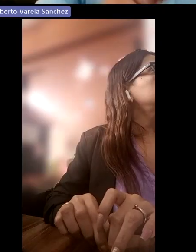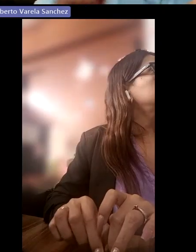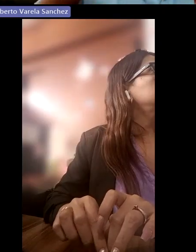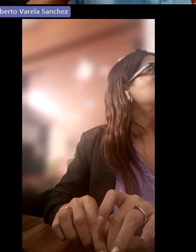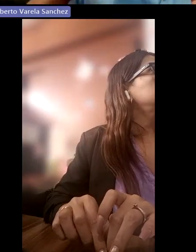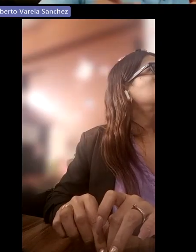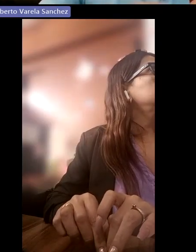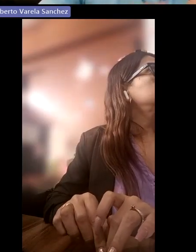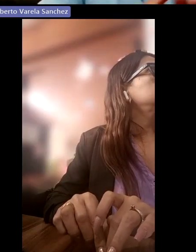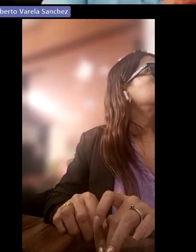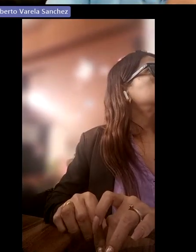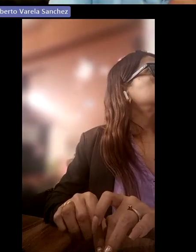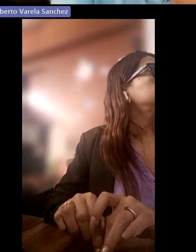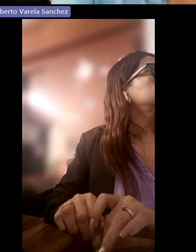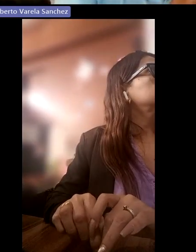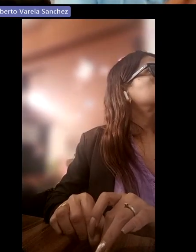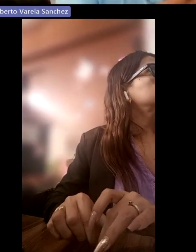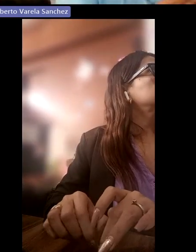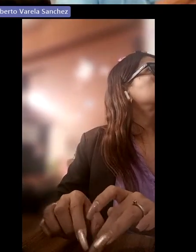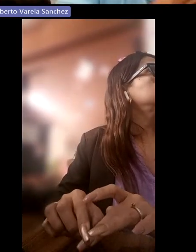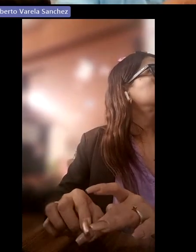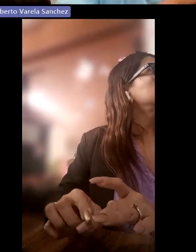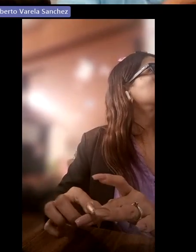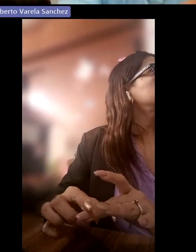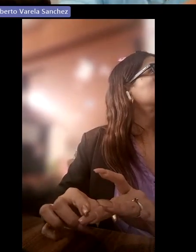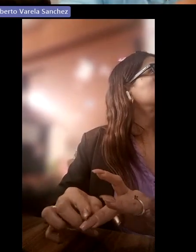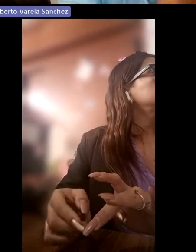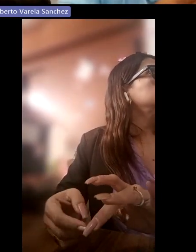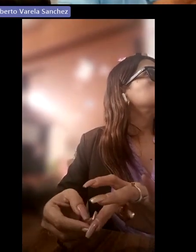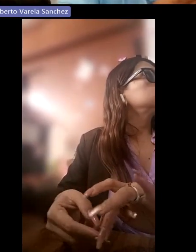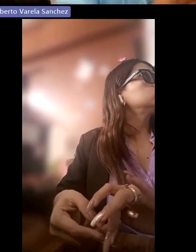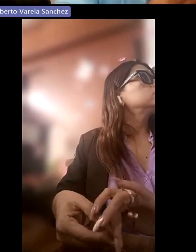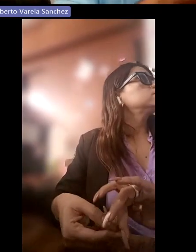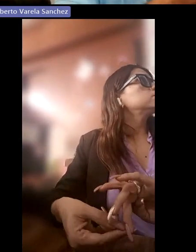Entonces, por eso es importante lo que dice la maestra Geo, hay que tratar de buscar qué es lo